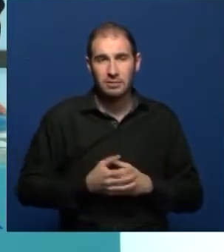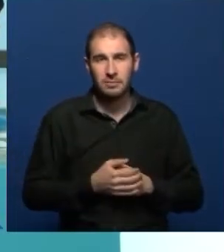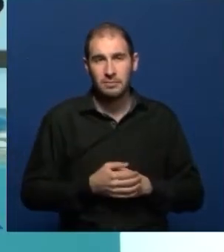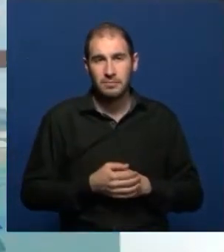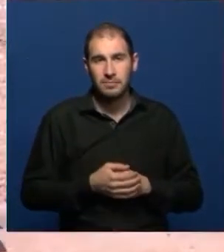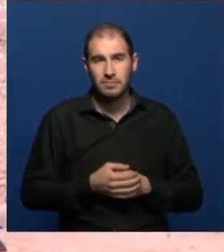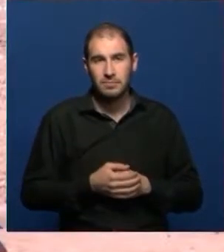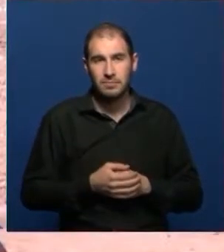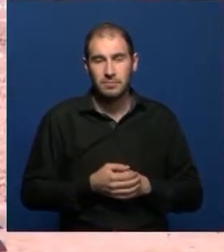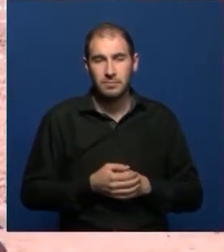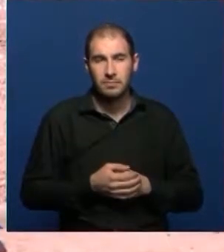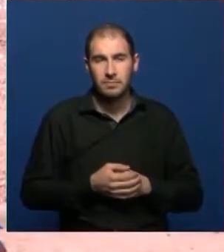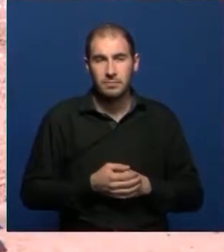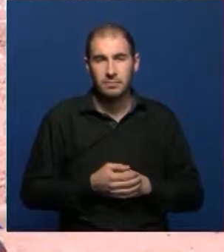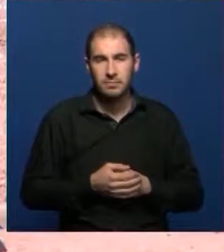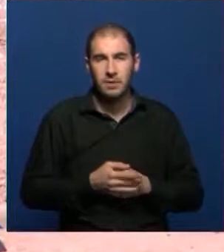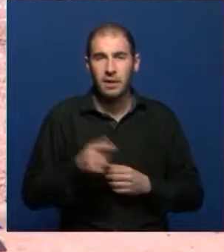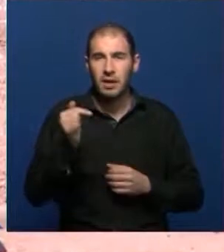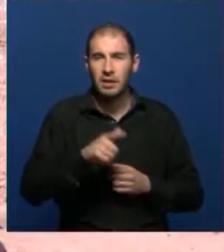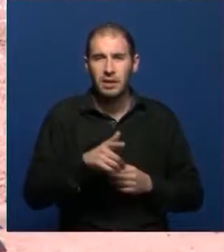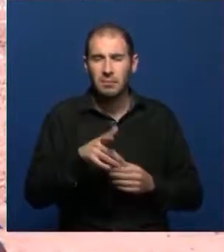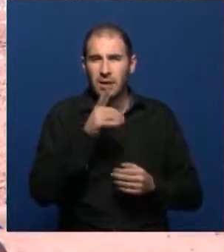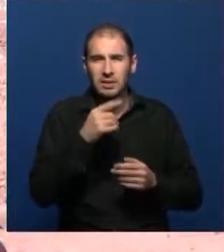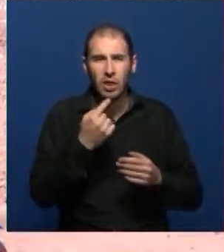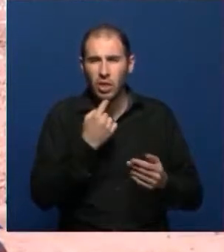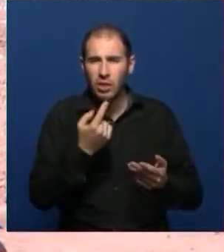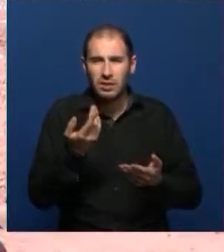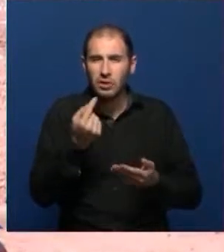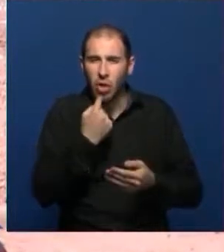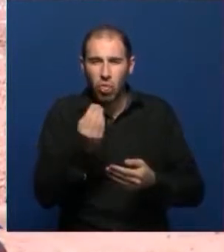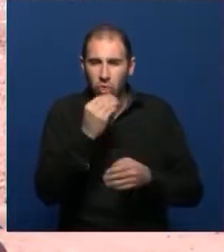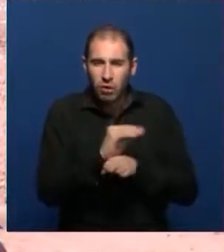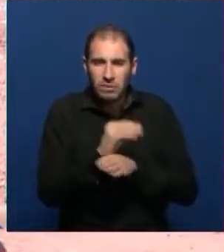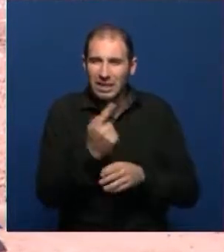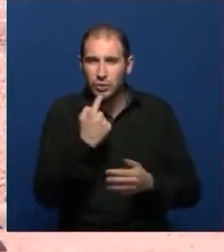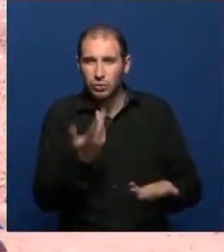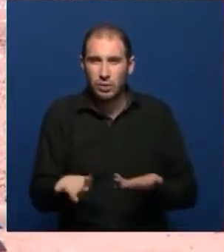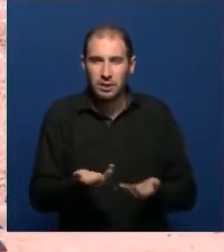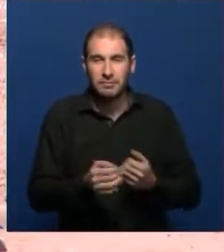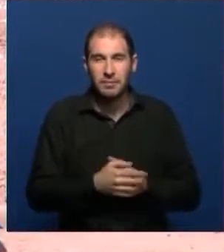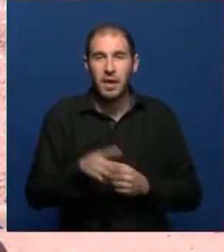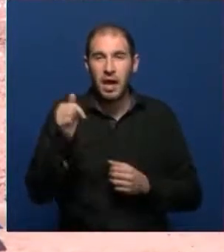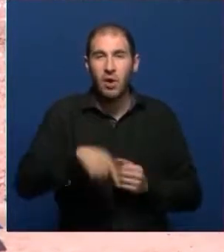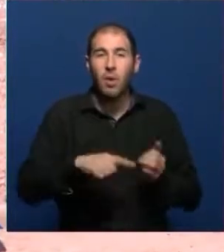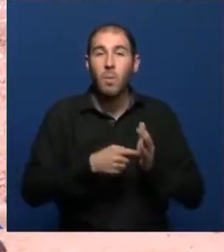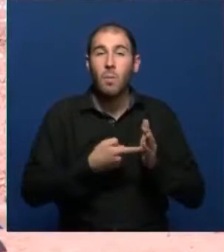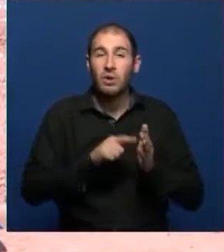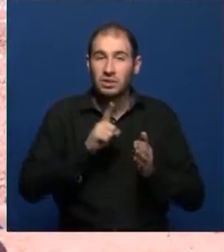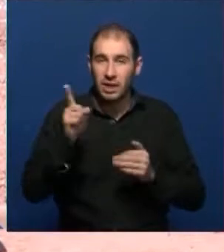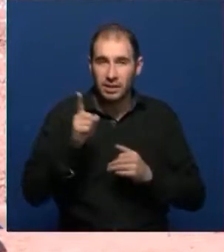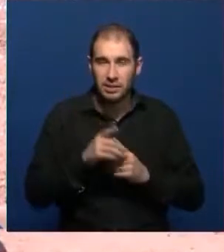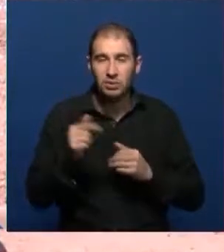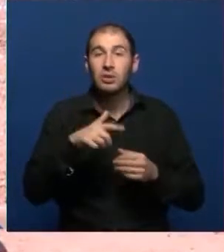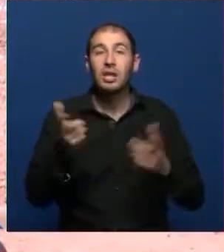de una inseguridad alimentaria. Claro. De hecho, hoy en Buenos Aires hemos hecho